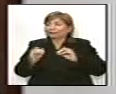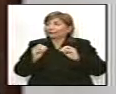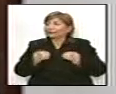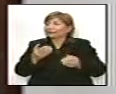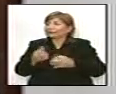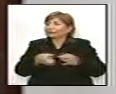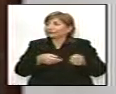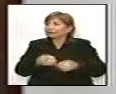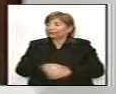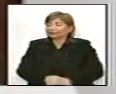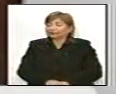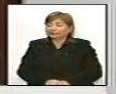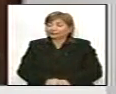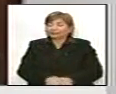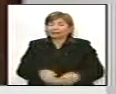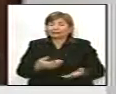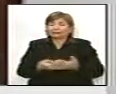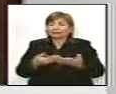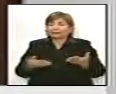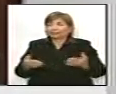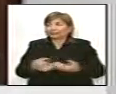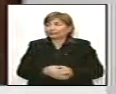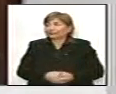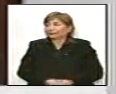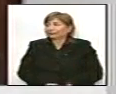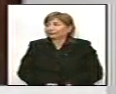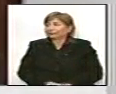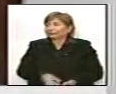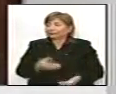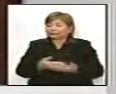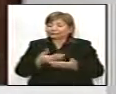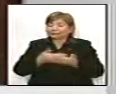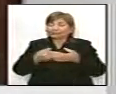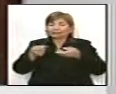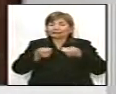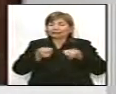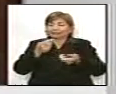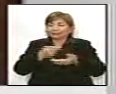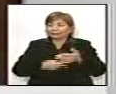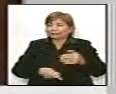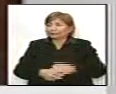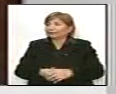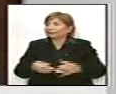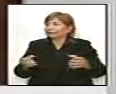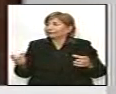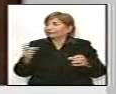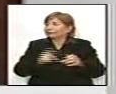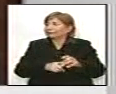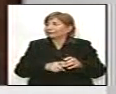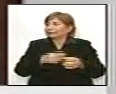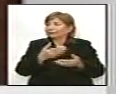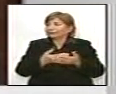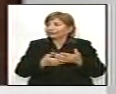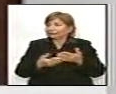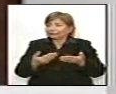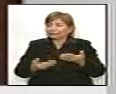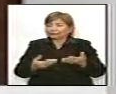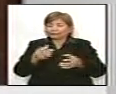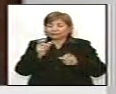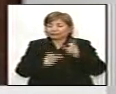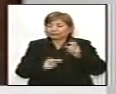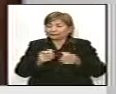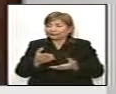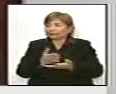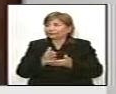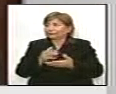e incorporarlos en redes de diversos órdenes jerárquicos que incluían a funcionarios públicos y personas